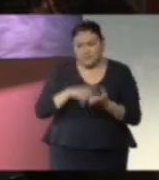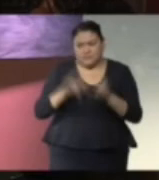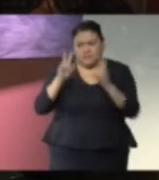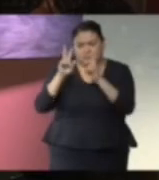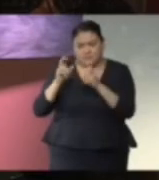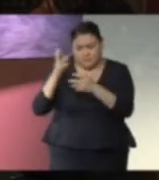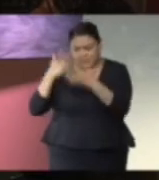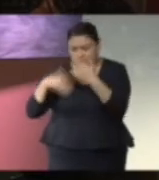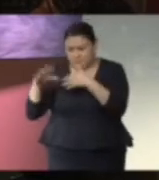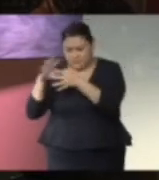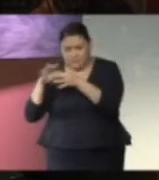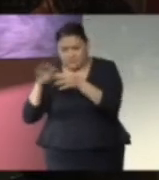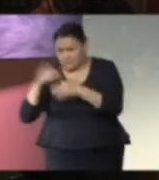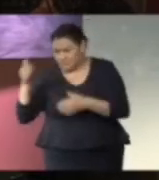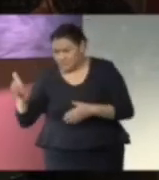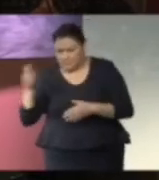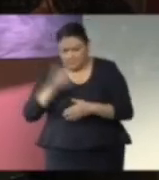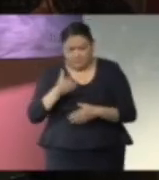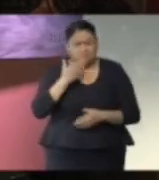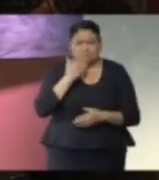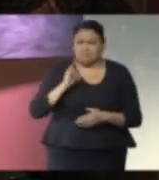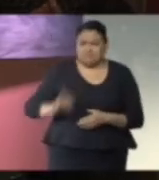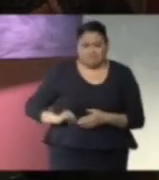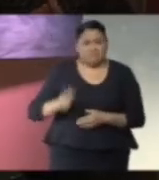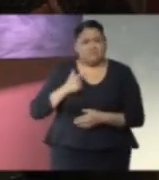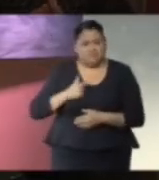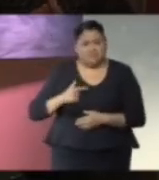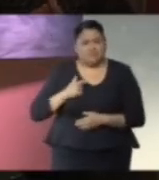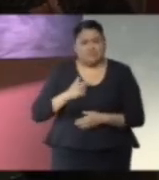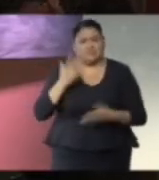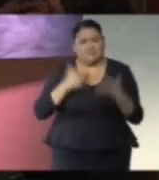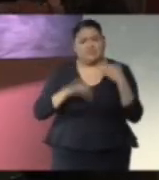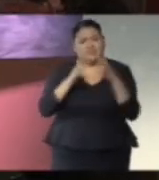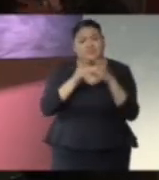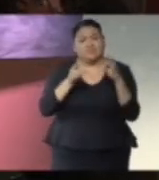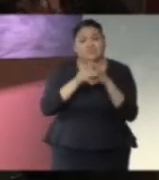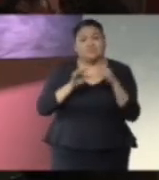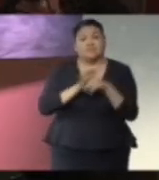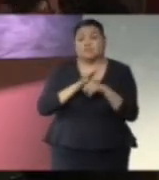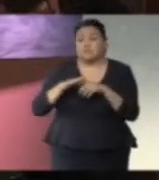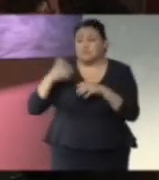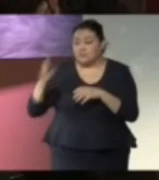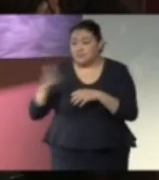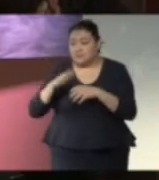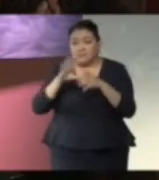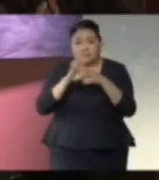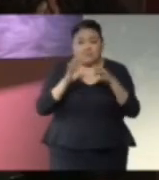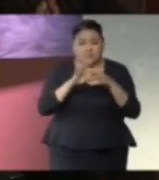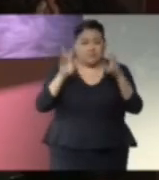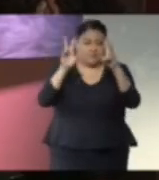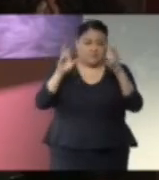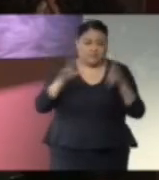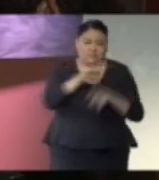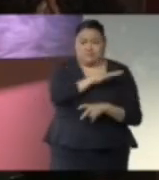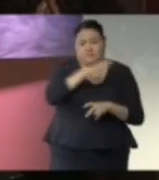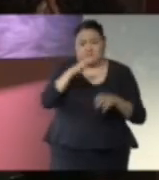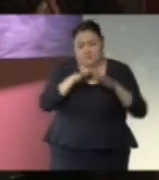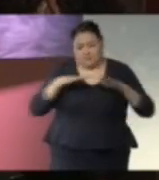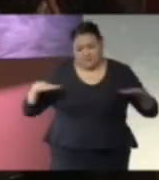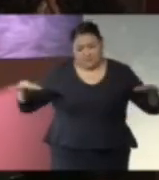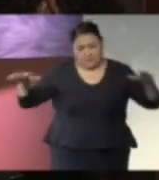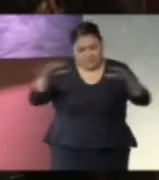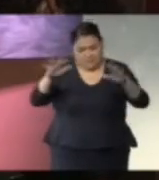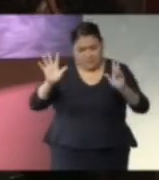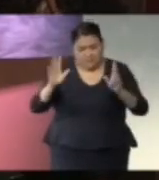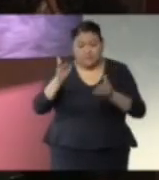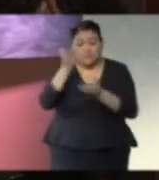de las anteriores participaciones, porque se dieron en un contexto general, y yo voy a hablar particularmente de